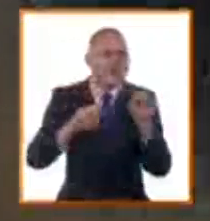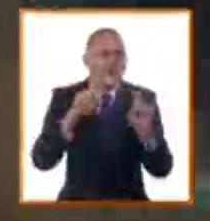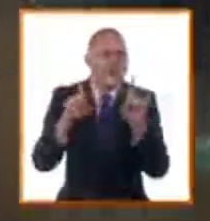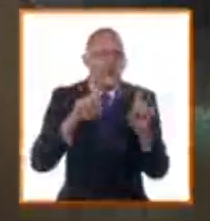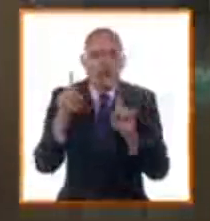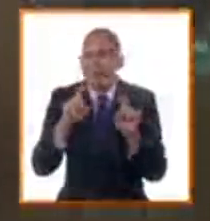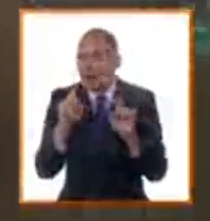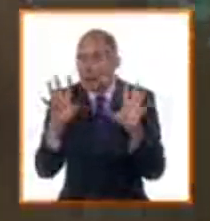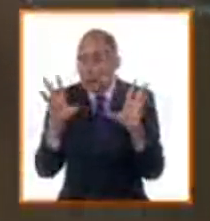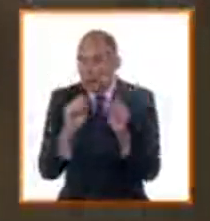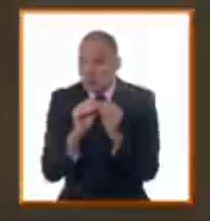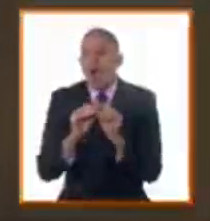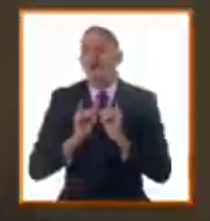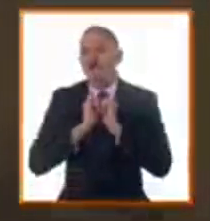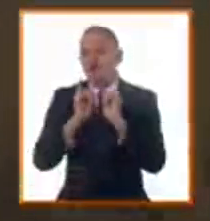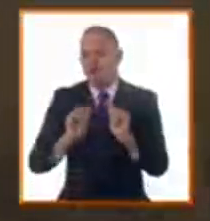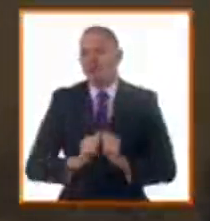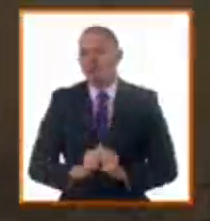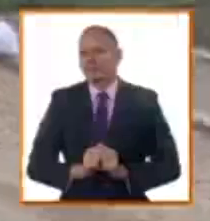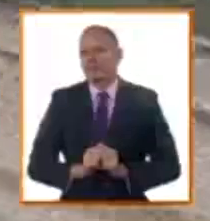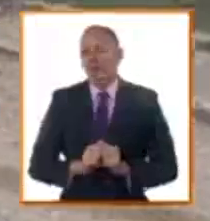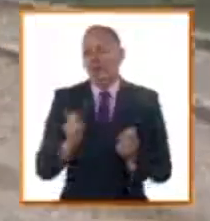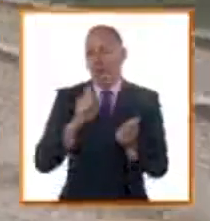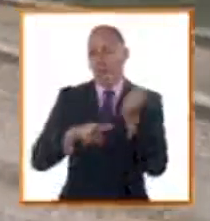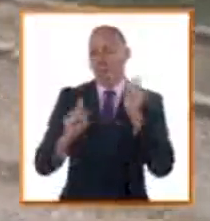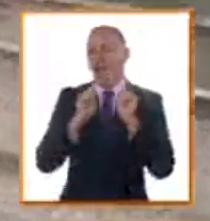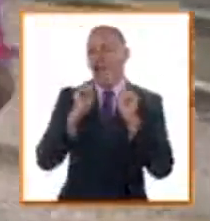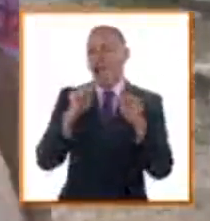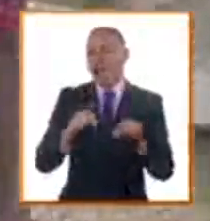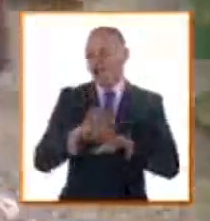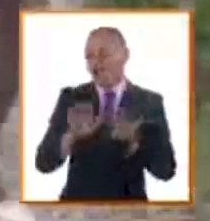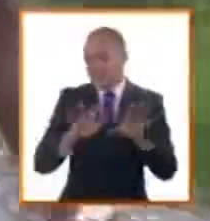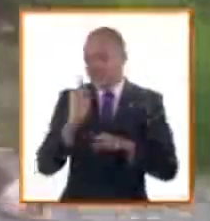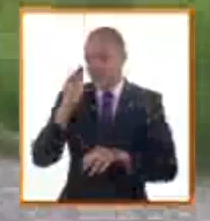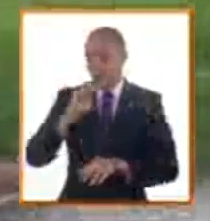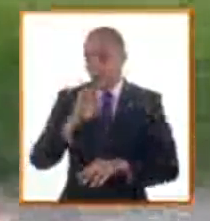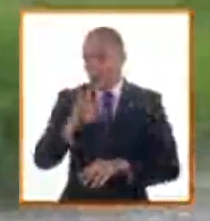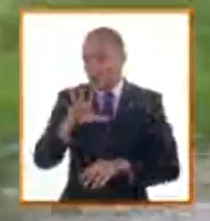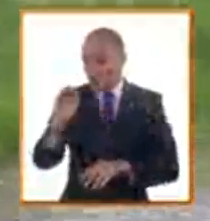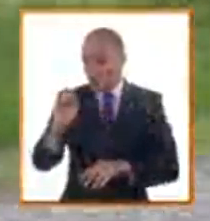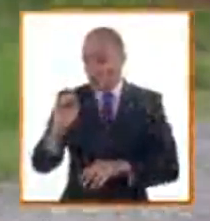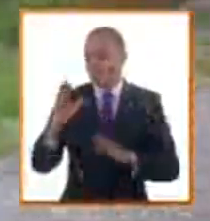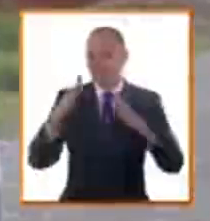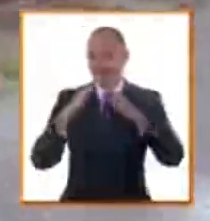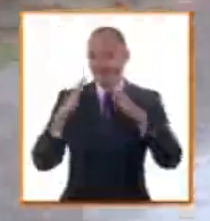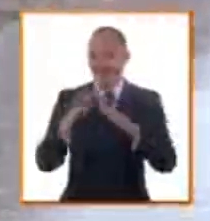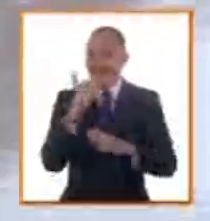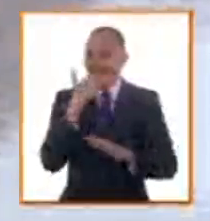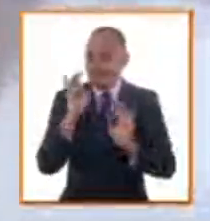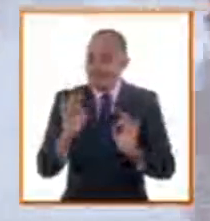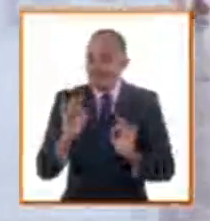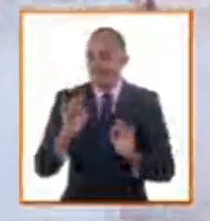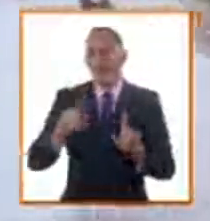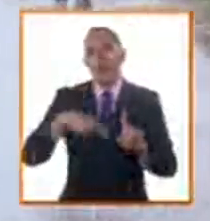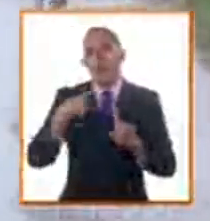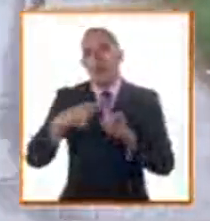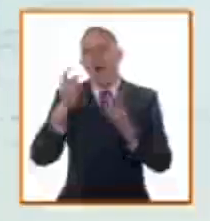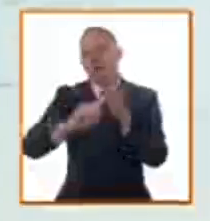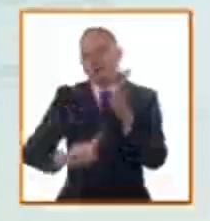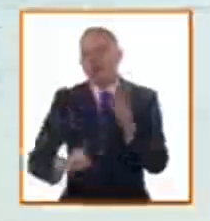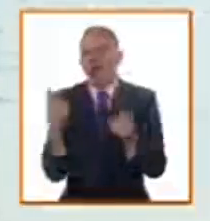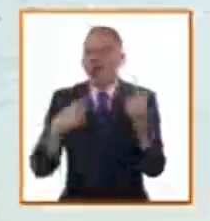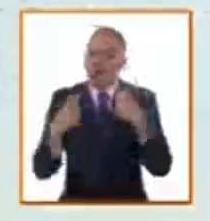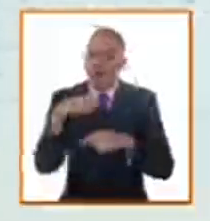tuvo la provincia. Nosotros en la provincia tenemos un total de 450 viviendas afectadas hasta ahora. Hemos tenido afectaciones en el sistema eléctrico, en